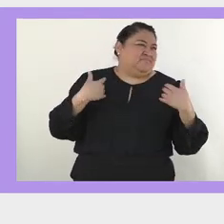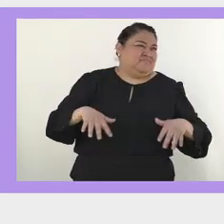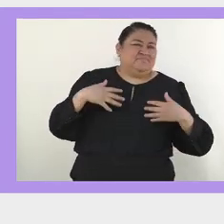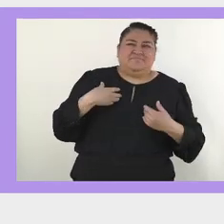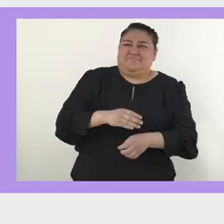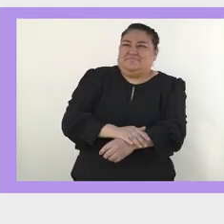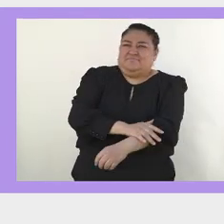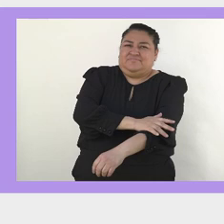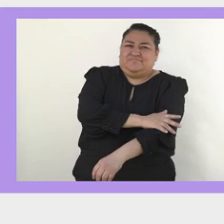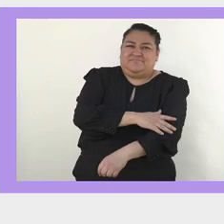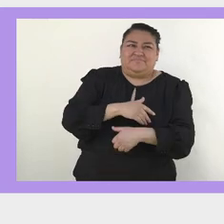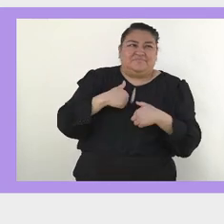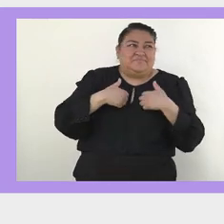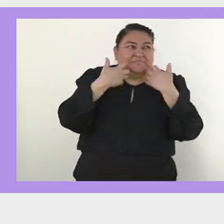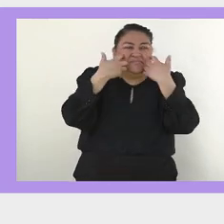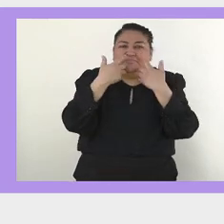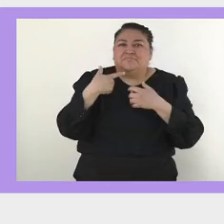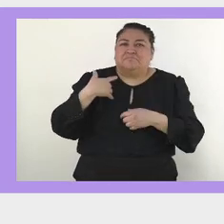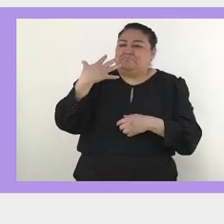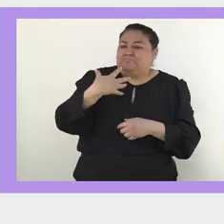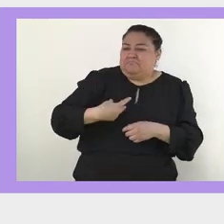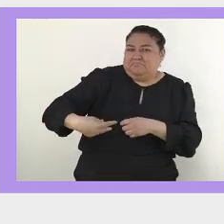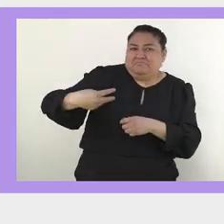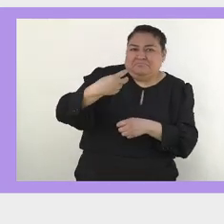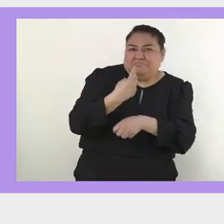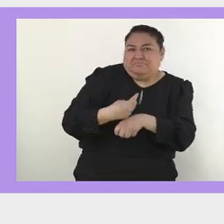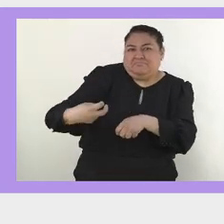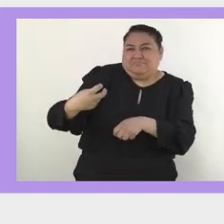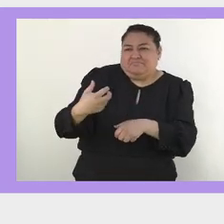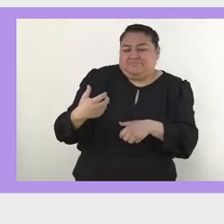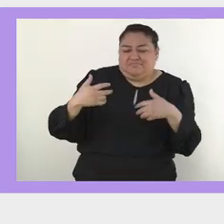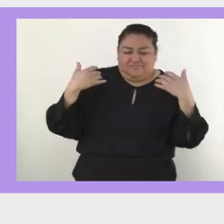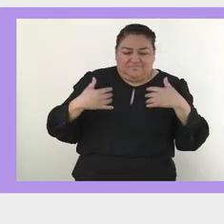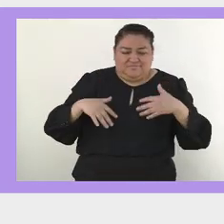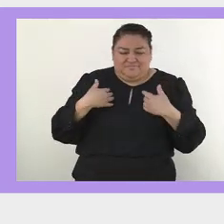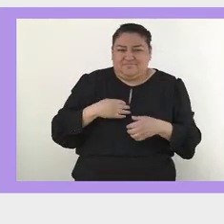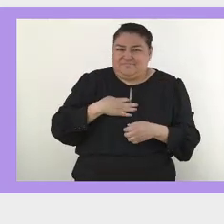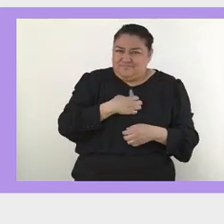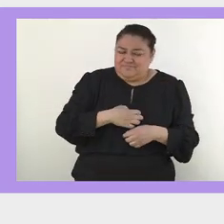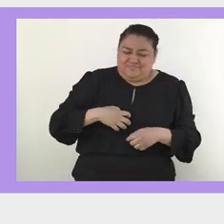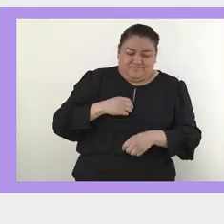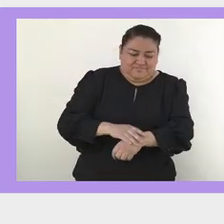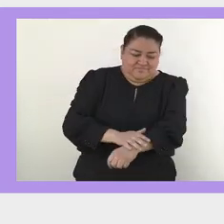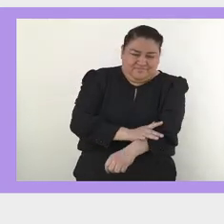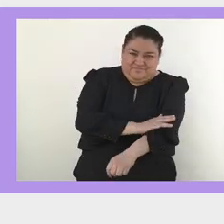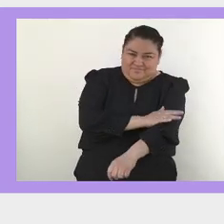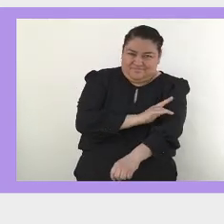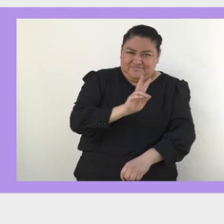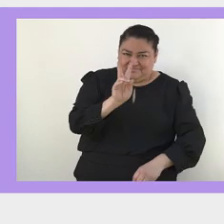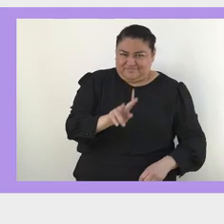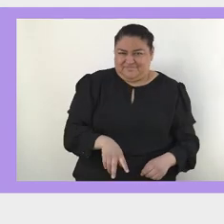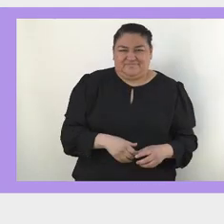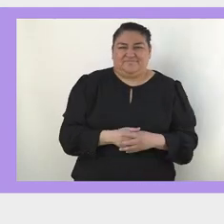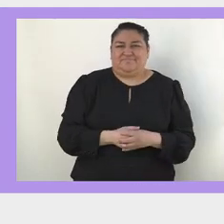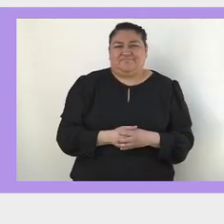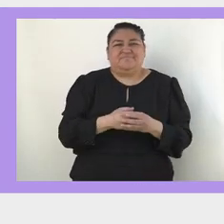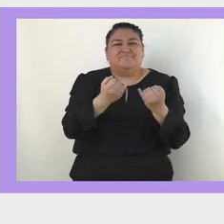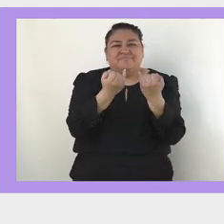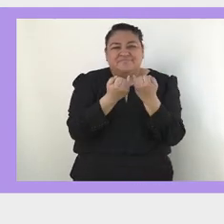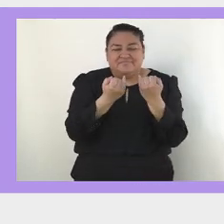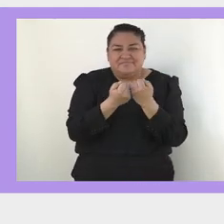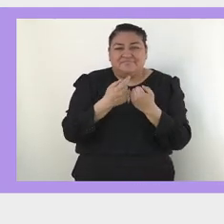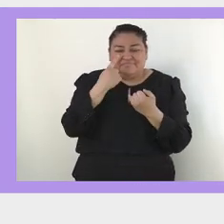nunca nos lo esperamos y fue muy muy emocionante poder conocerlas también